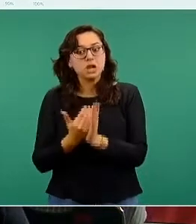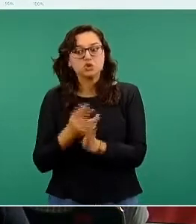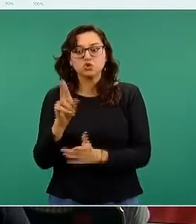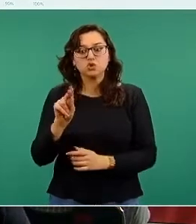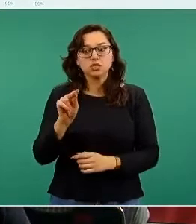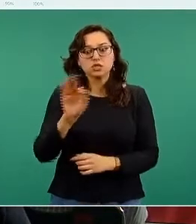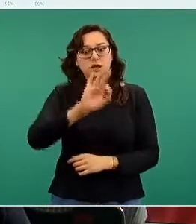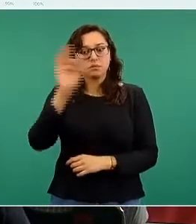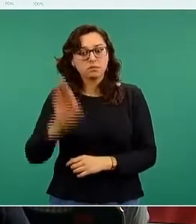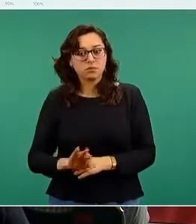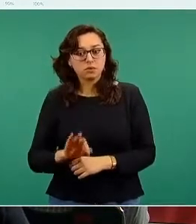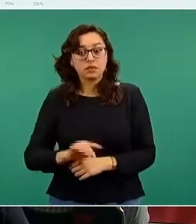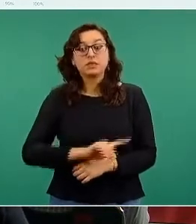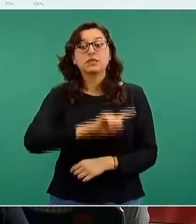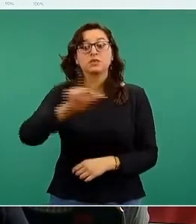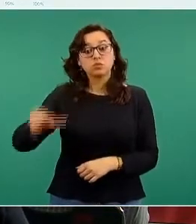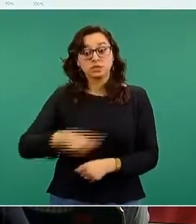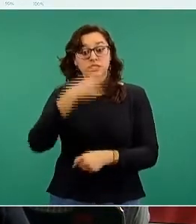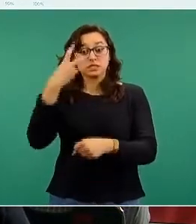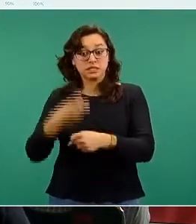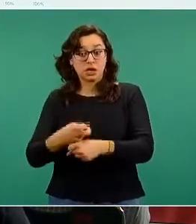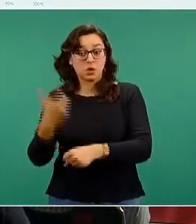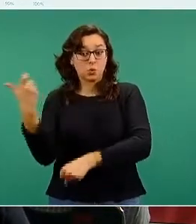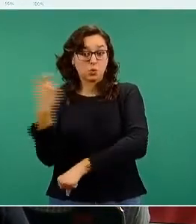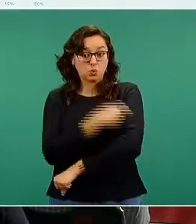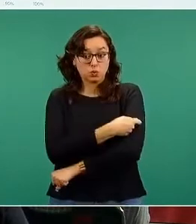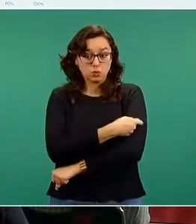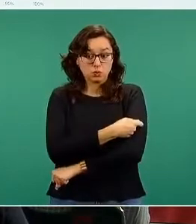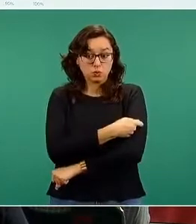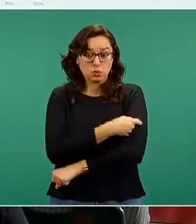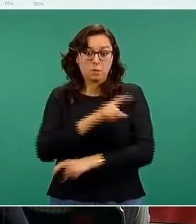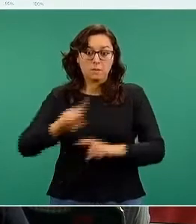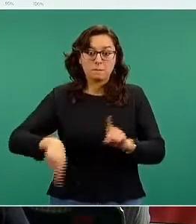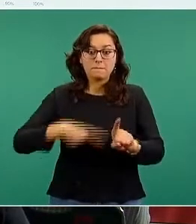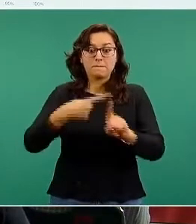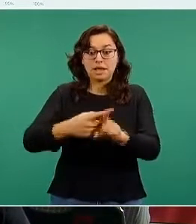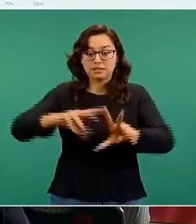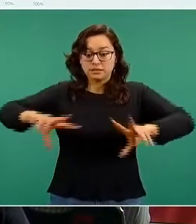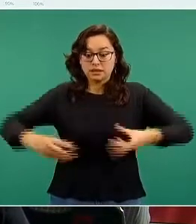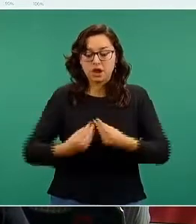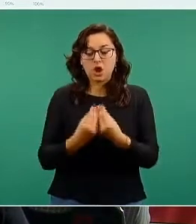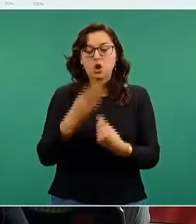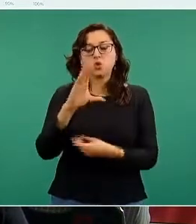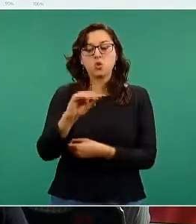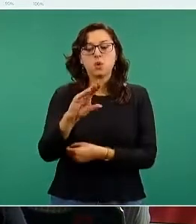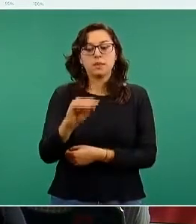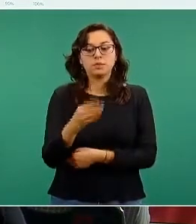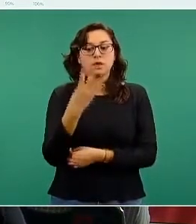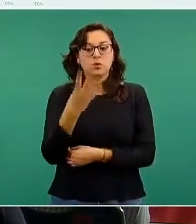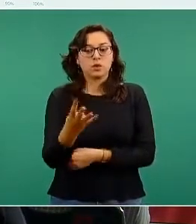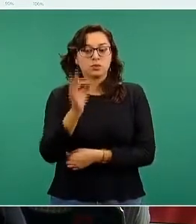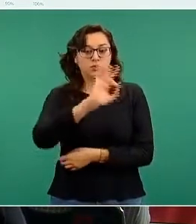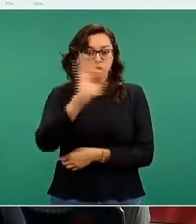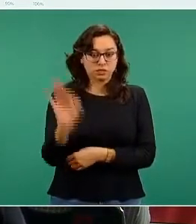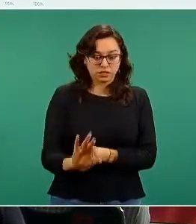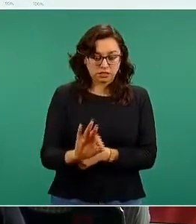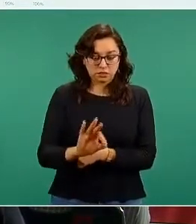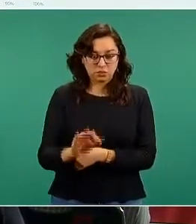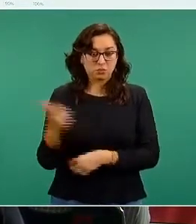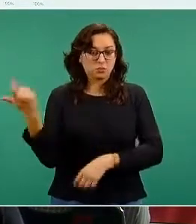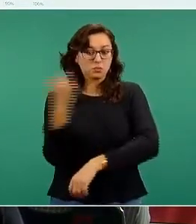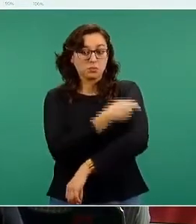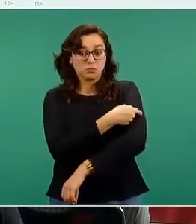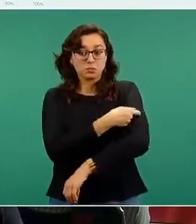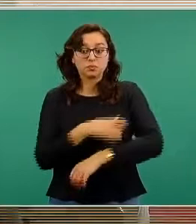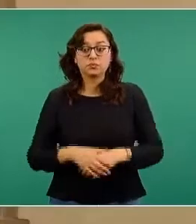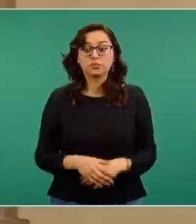segunda dosis sube esto a 94%. Si las personas que recibieron la primera dosis, en